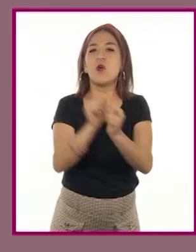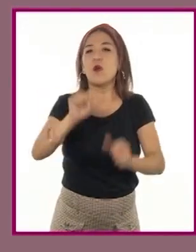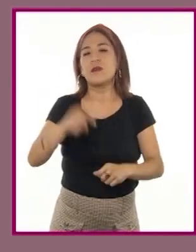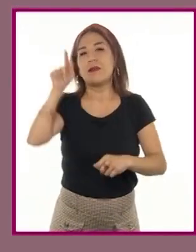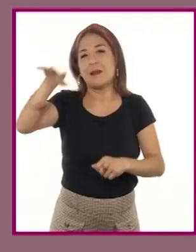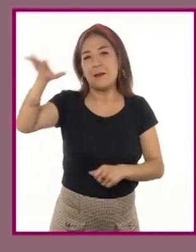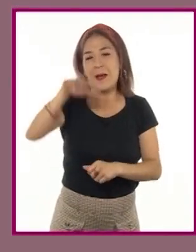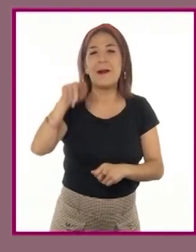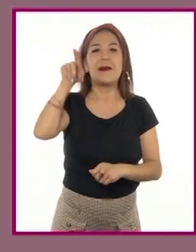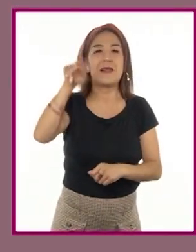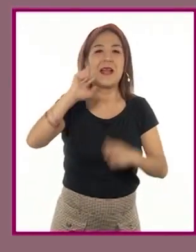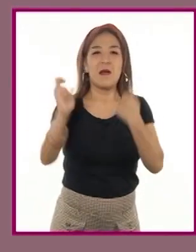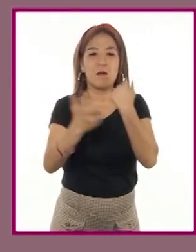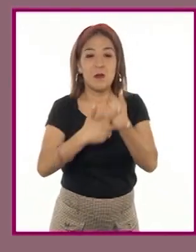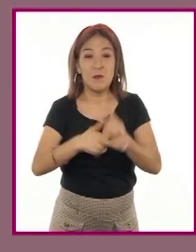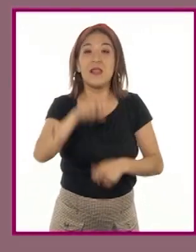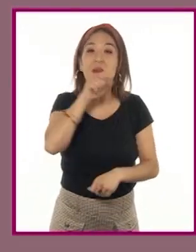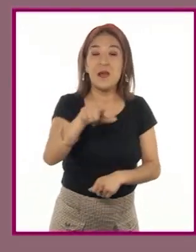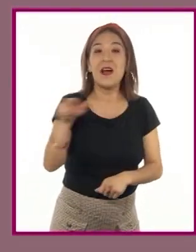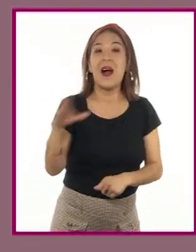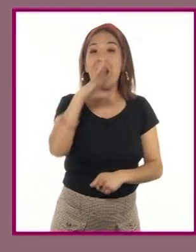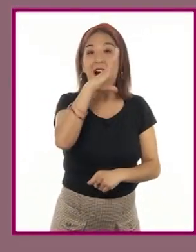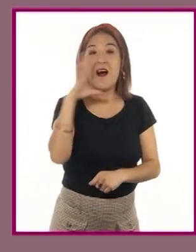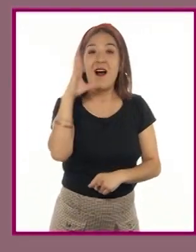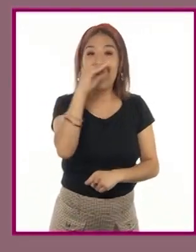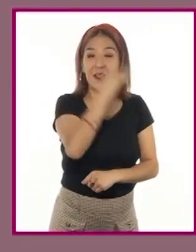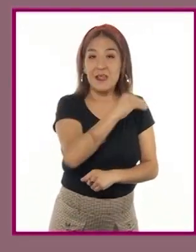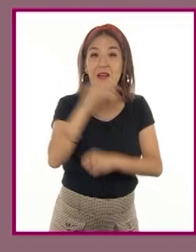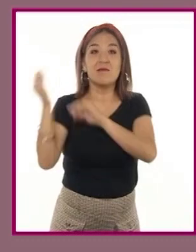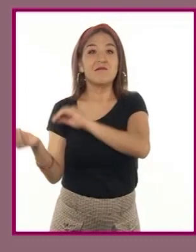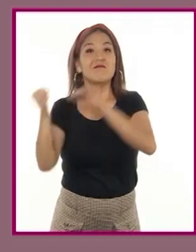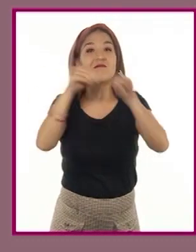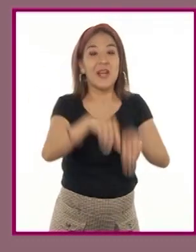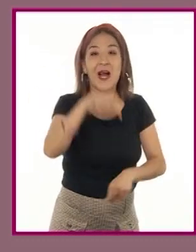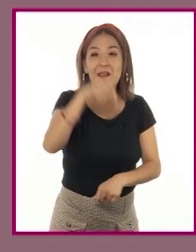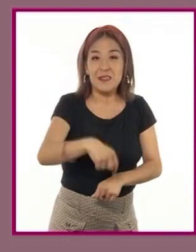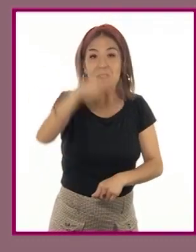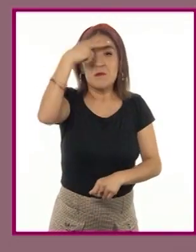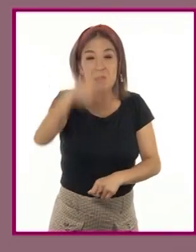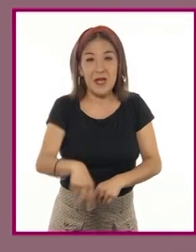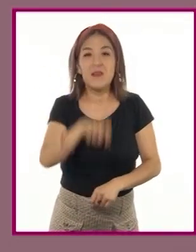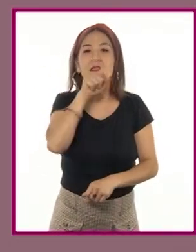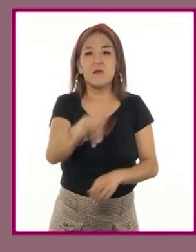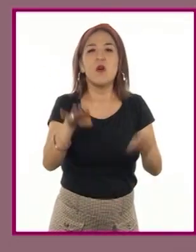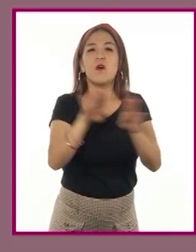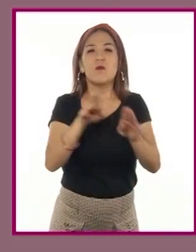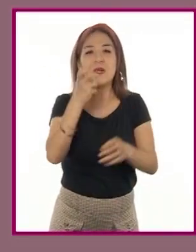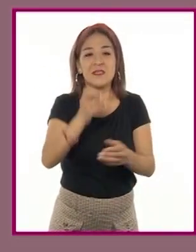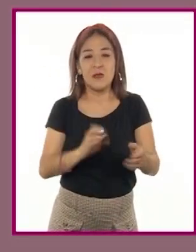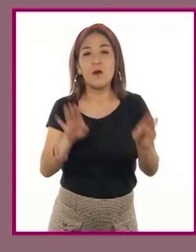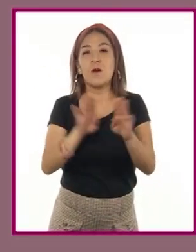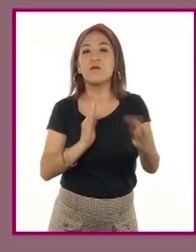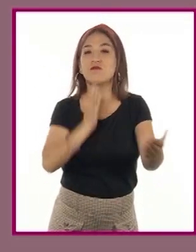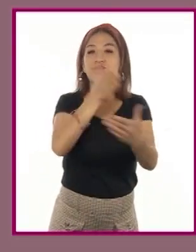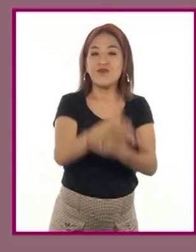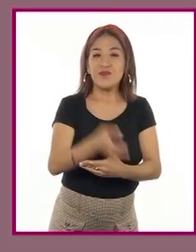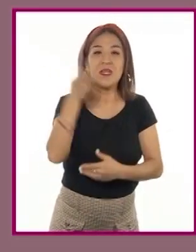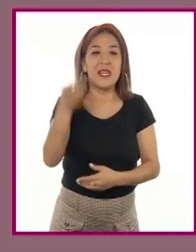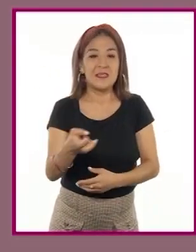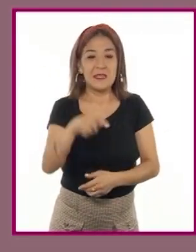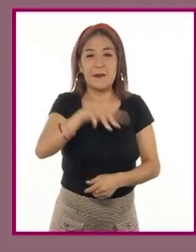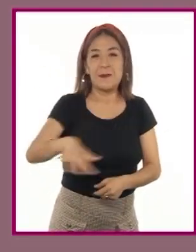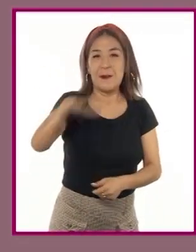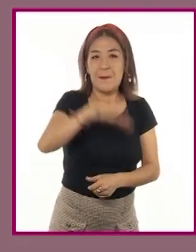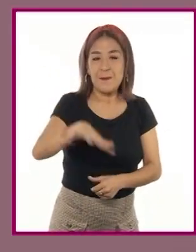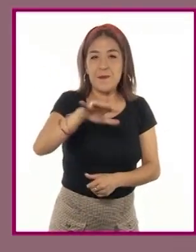aún más, la de los africanos que fueron llegando después en el largo proceso de colonización de América y el